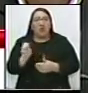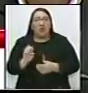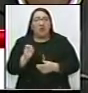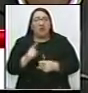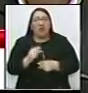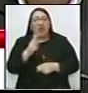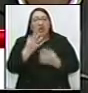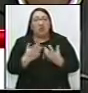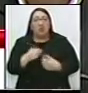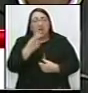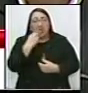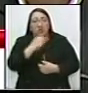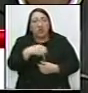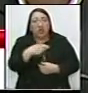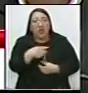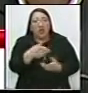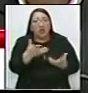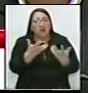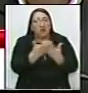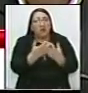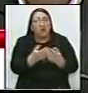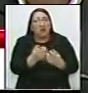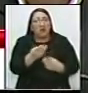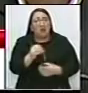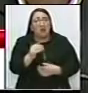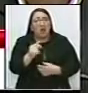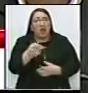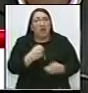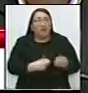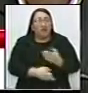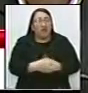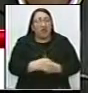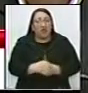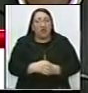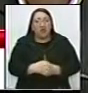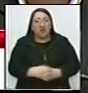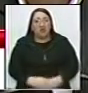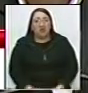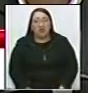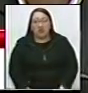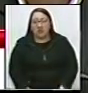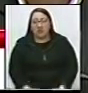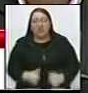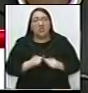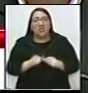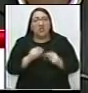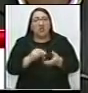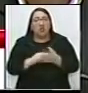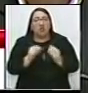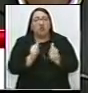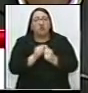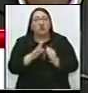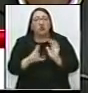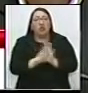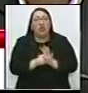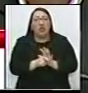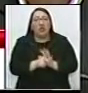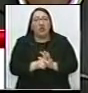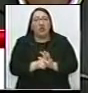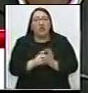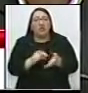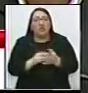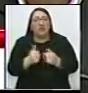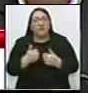las azucareras vinculadas a la mafia de los Oviedo y a los sicarios de los Huachiturros sigan imponiendo su ley. Cuando